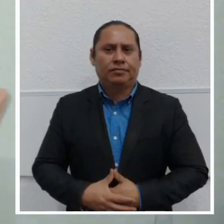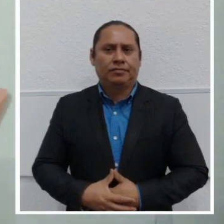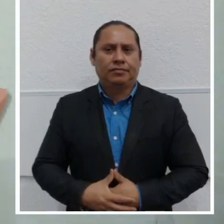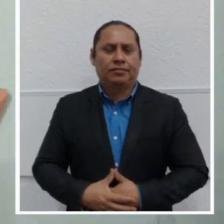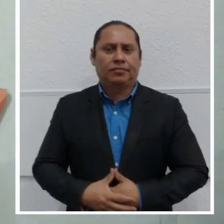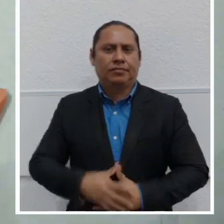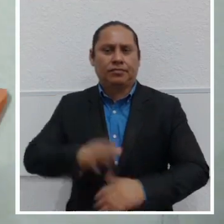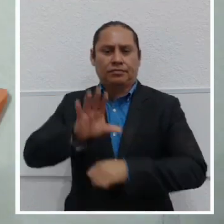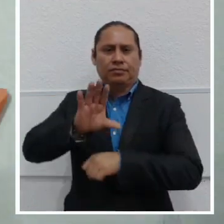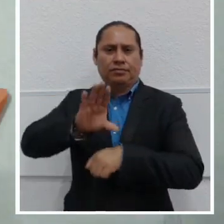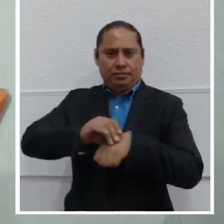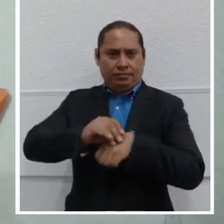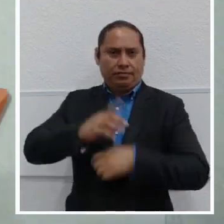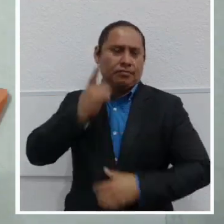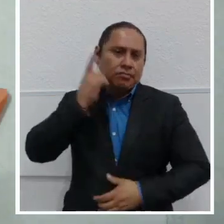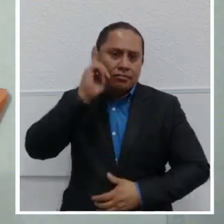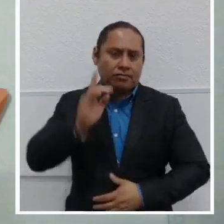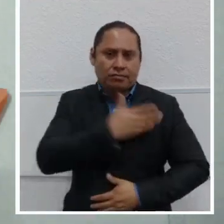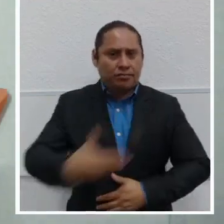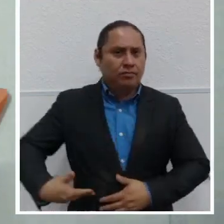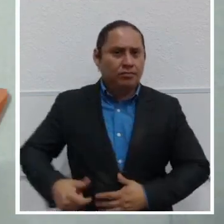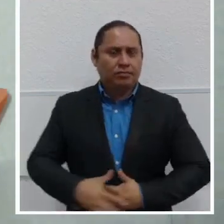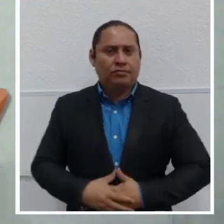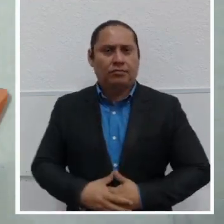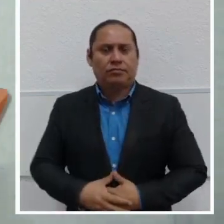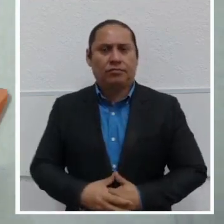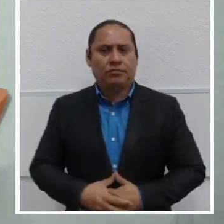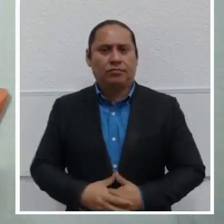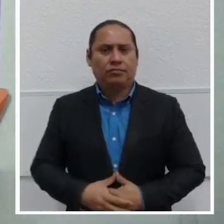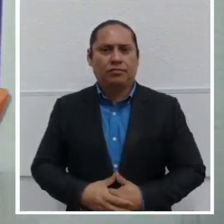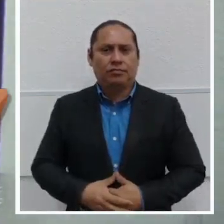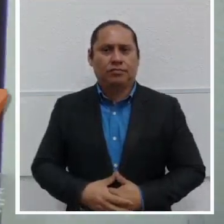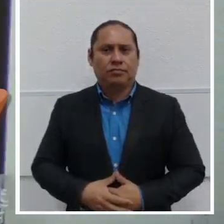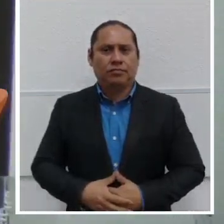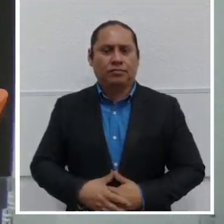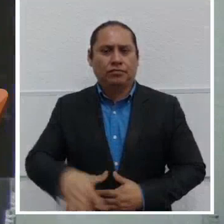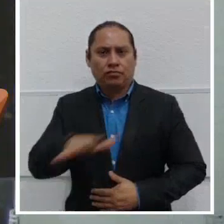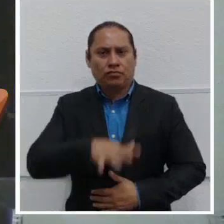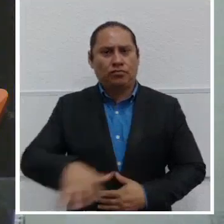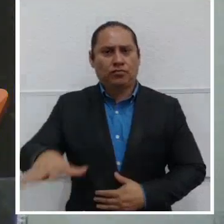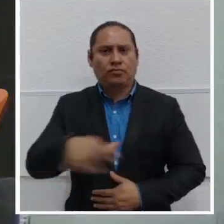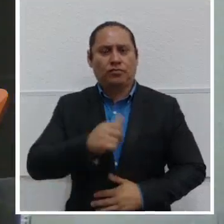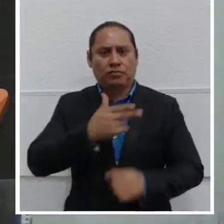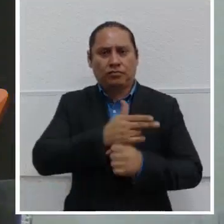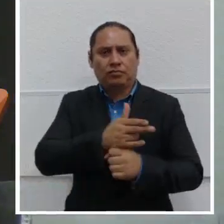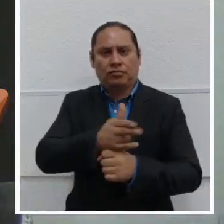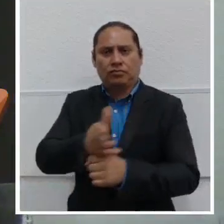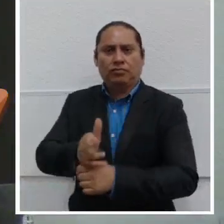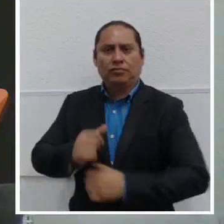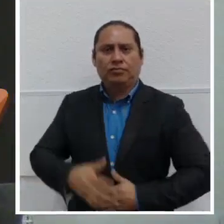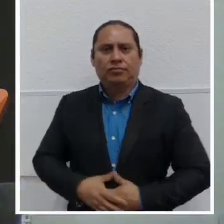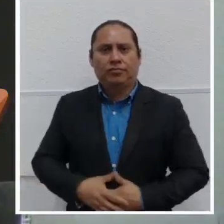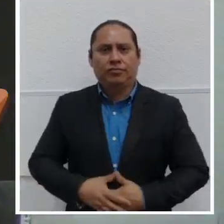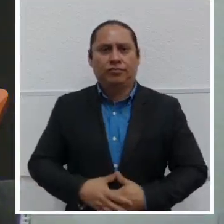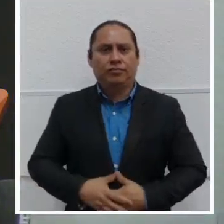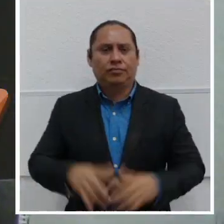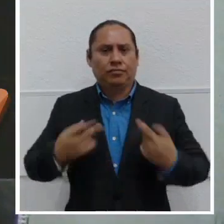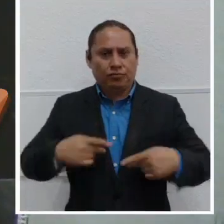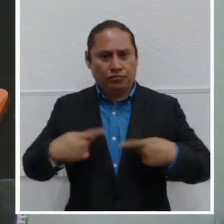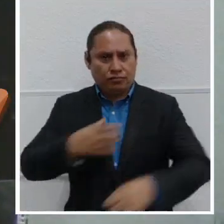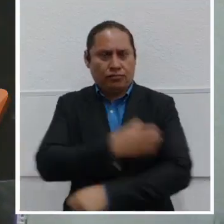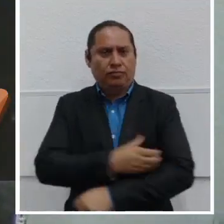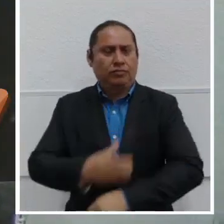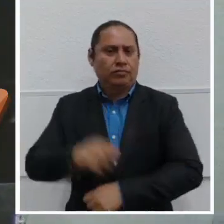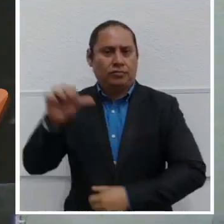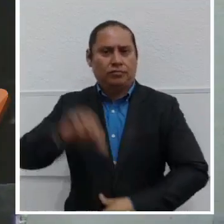con su permiso diputada presidenta honorable congreso del estado medios de comunicación y ciudadanía que hoy